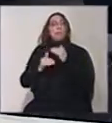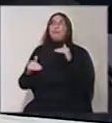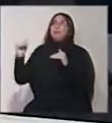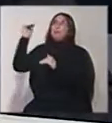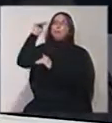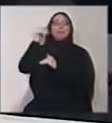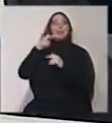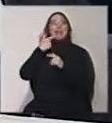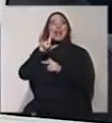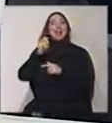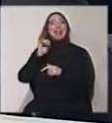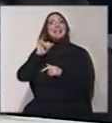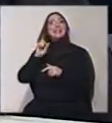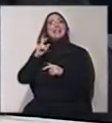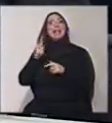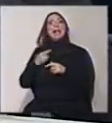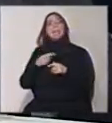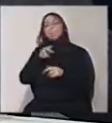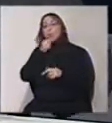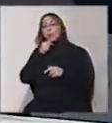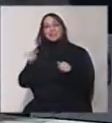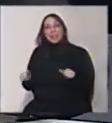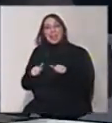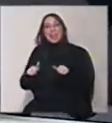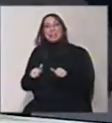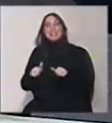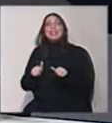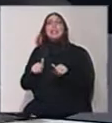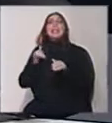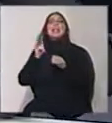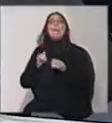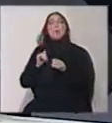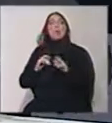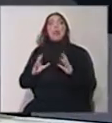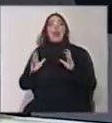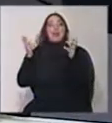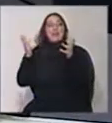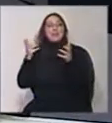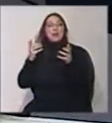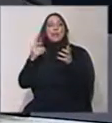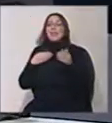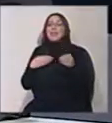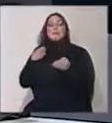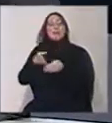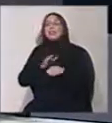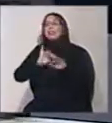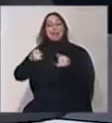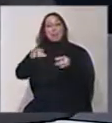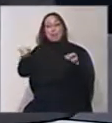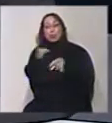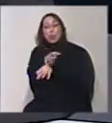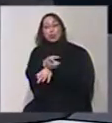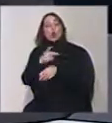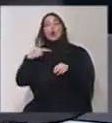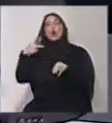lo que dice la Yera, que la policía actúa en caso de flagrancia, actúa por reacción y tiene que ir sobre los hechos consumados y no se corta